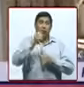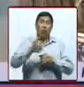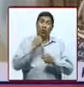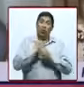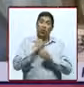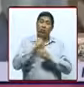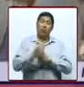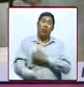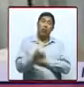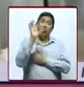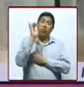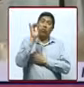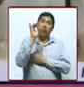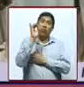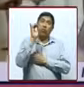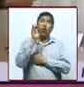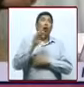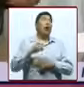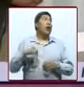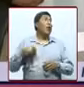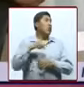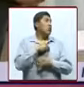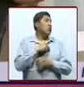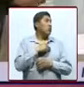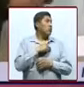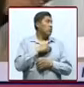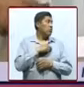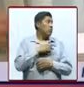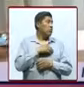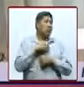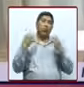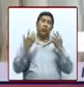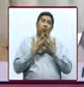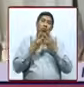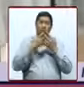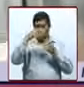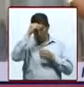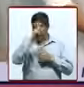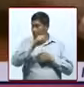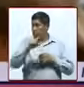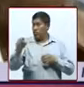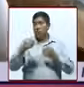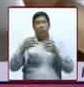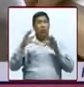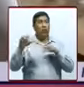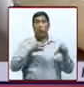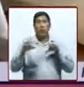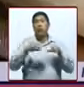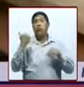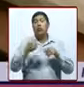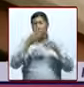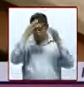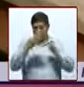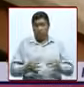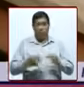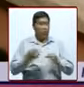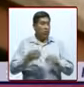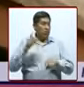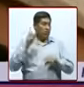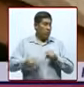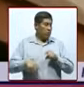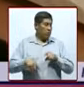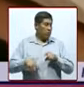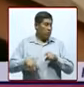tiene trabajo a las 8 de la mañana. Mire, nosotros hemos coordinado con ellos van a tomar otras decisiones, no